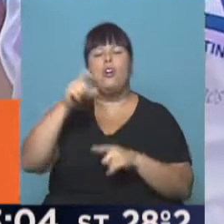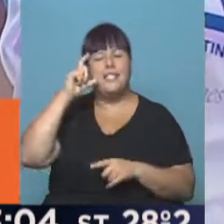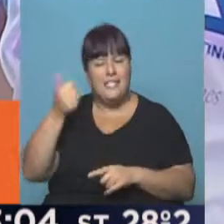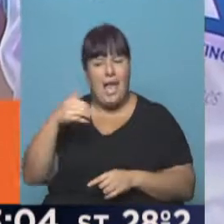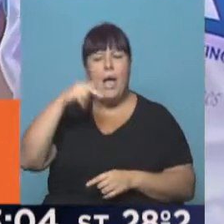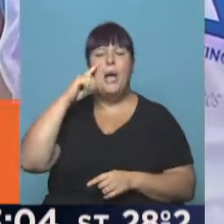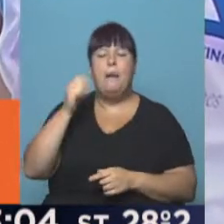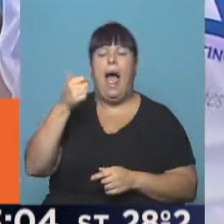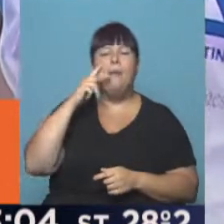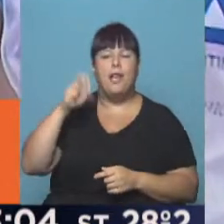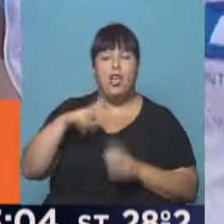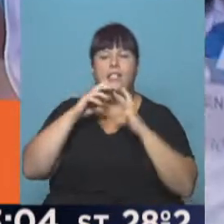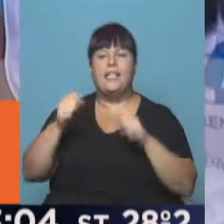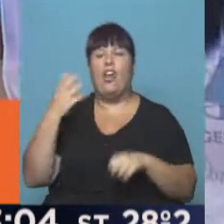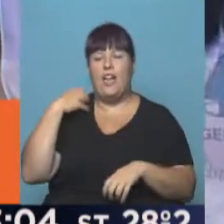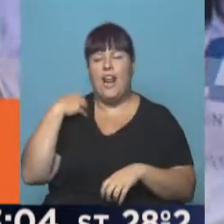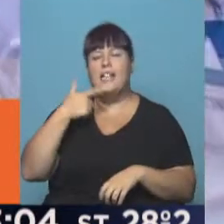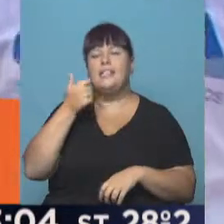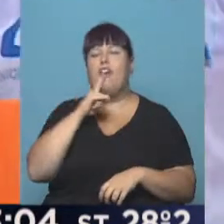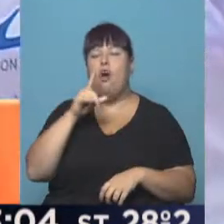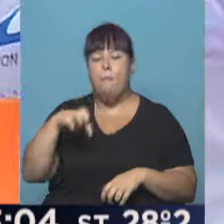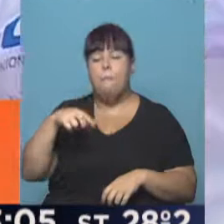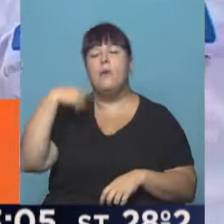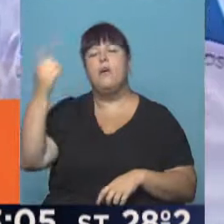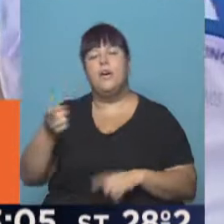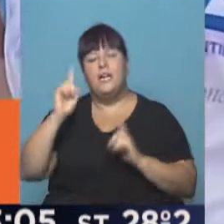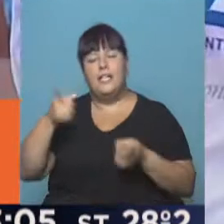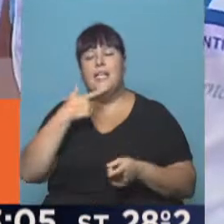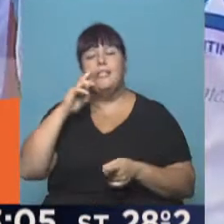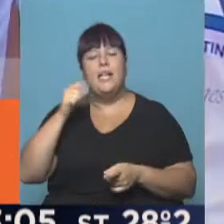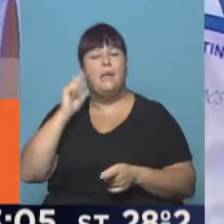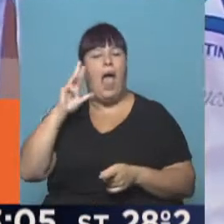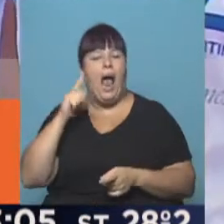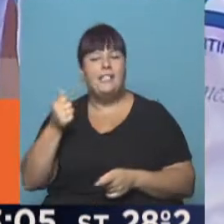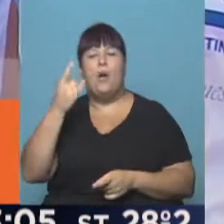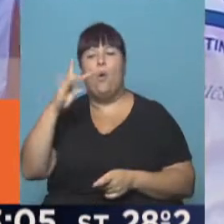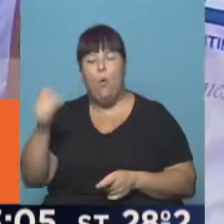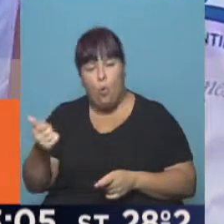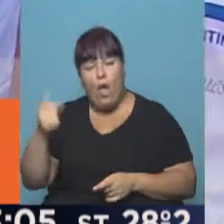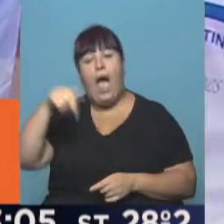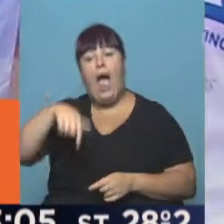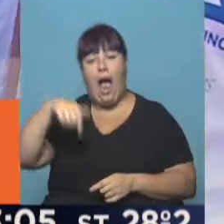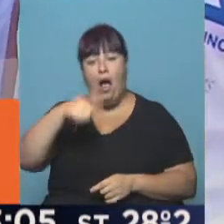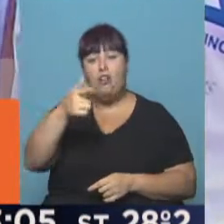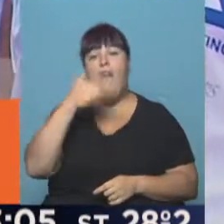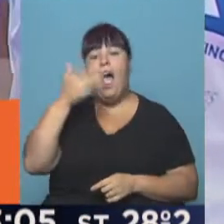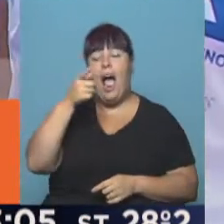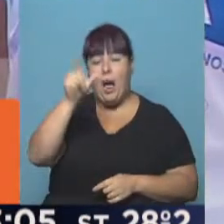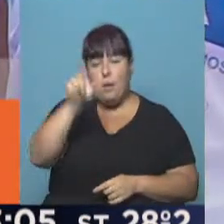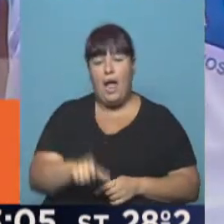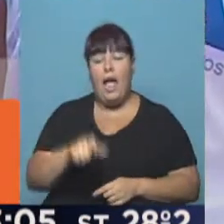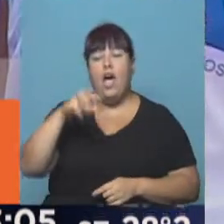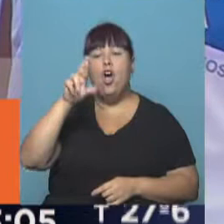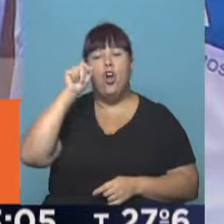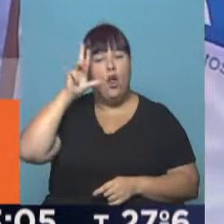Mario Almirón, secretario general de SADOP, hizo lo propio, Silvia García por UDA, y en este momento está hablando